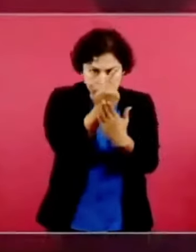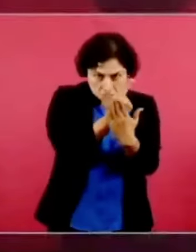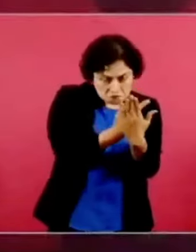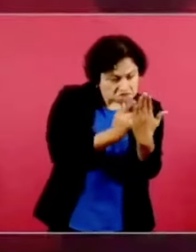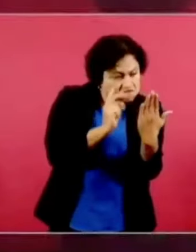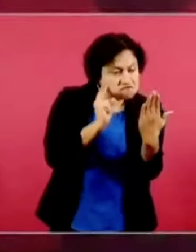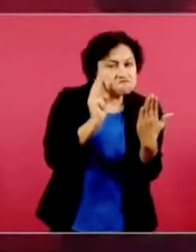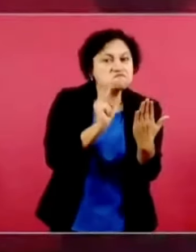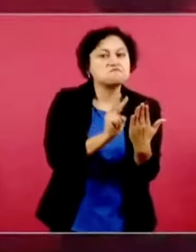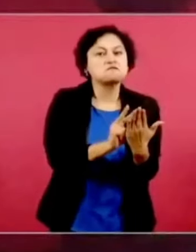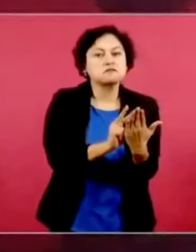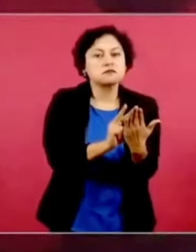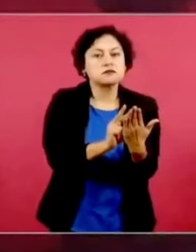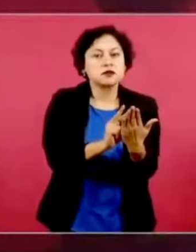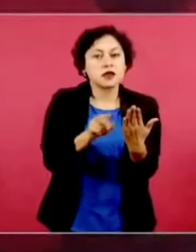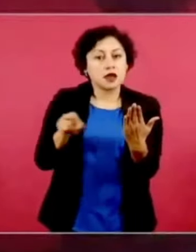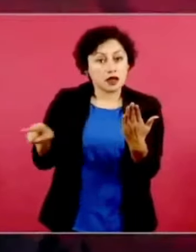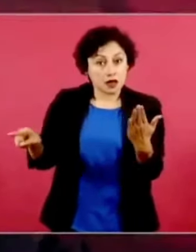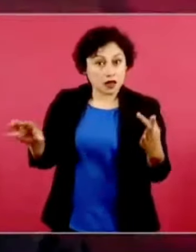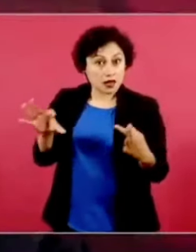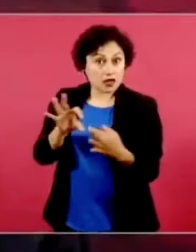¿quiénes son los dueños de las empresas?